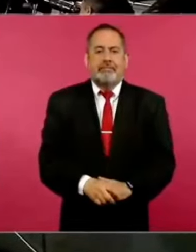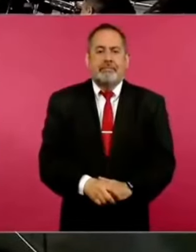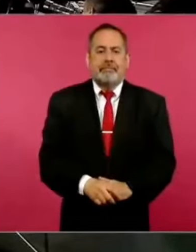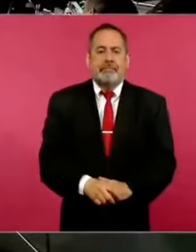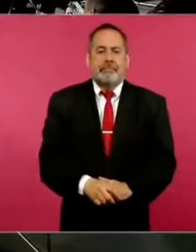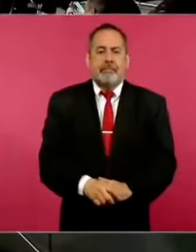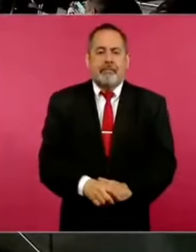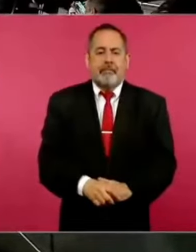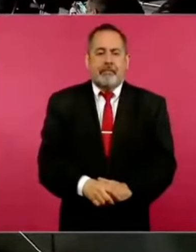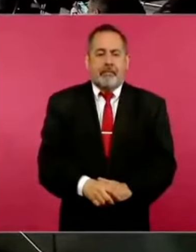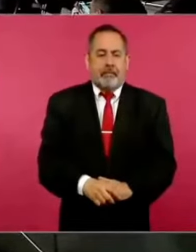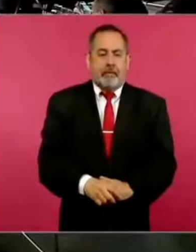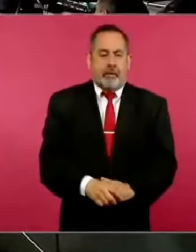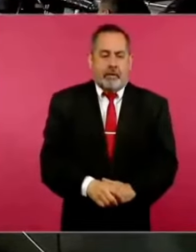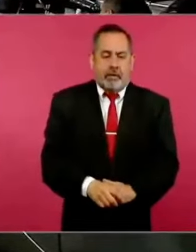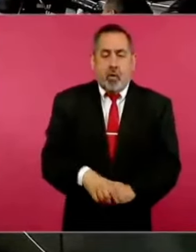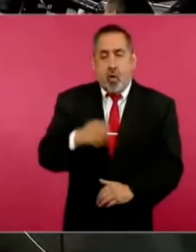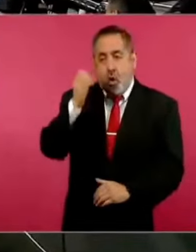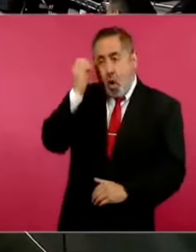No olvidar para no